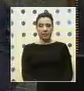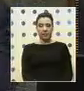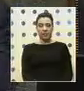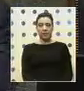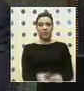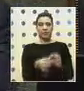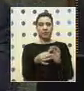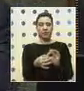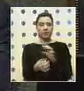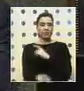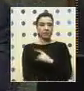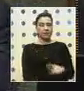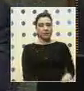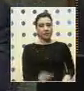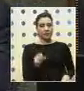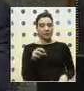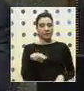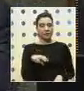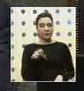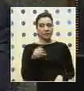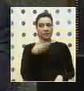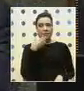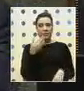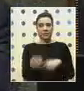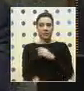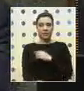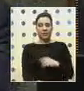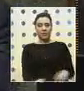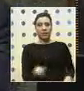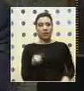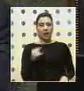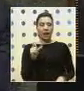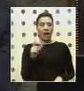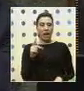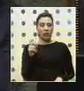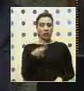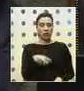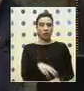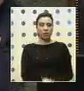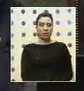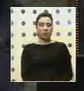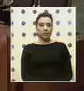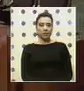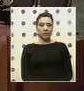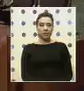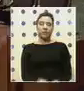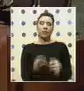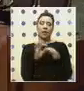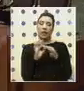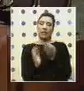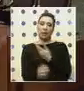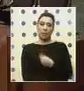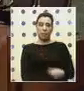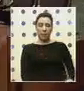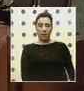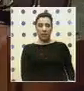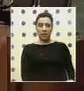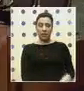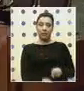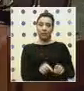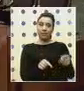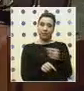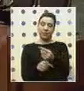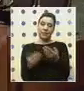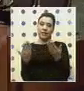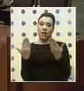Gracias, diputado Lautaro Carmona. Tiene la palabra el diputado Giorgio Jackson. Muchas gracias, presidente, por su intermedio